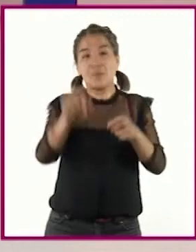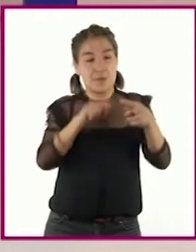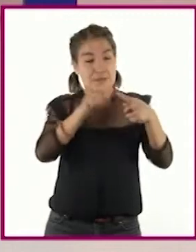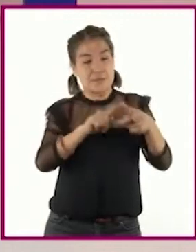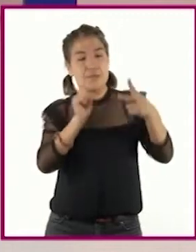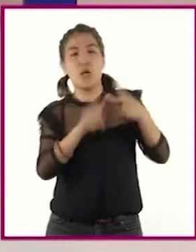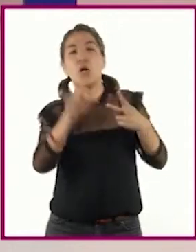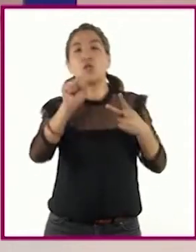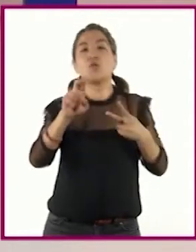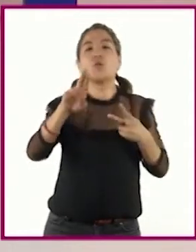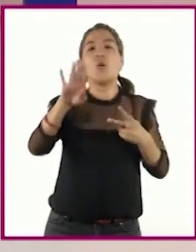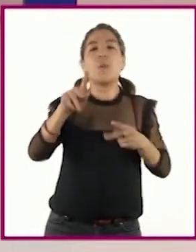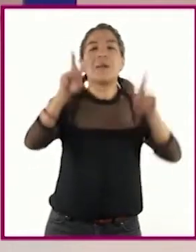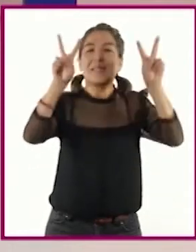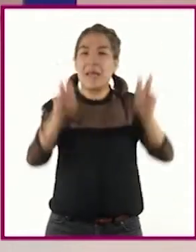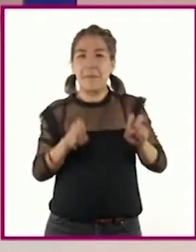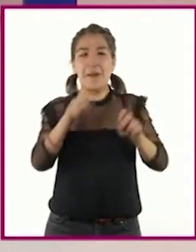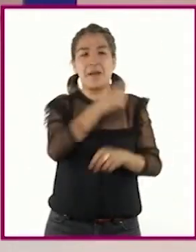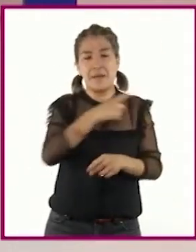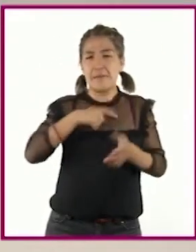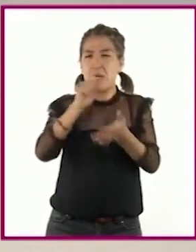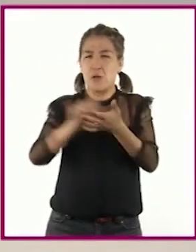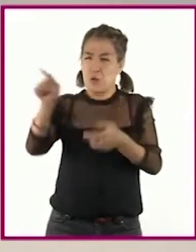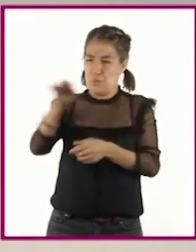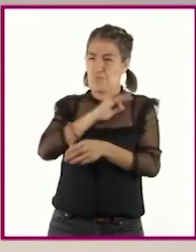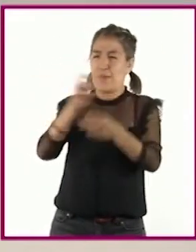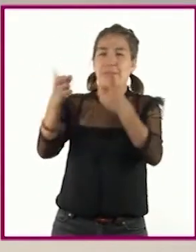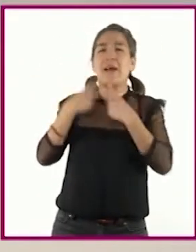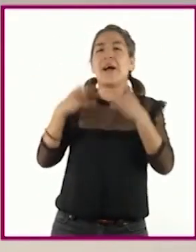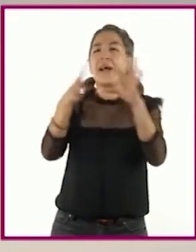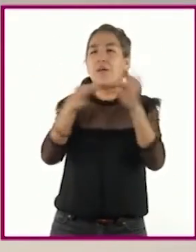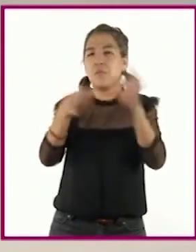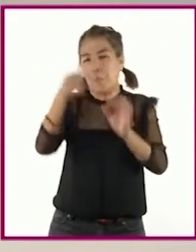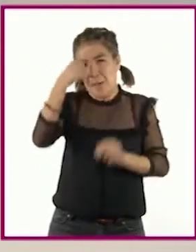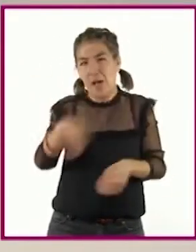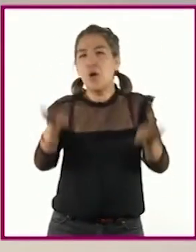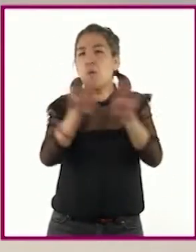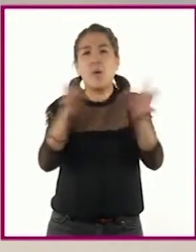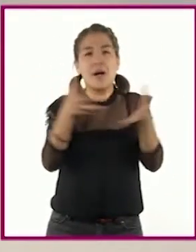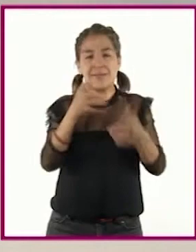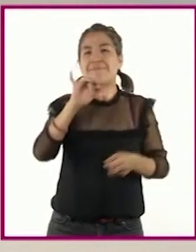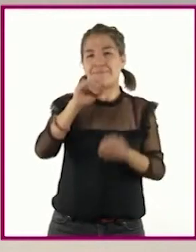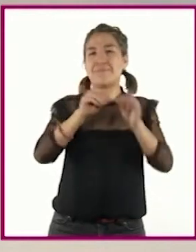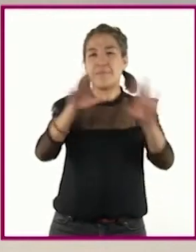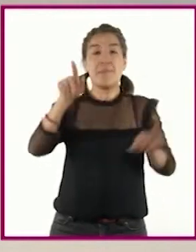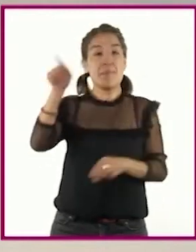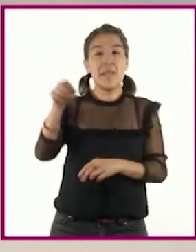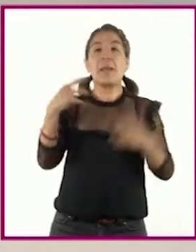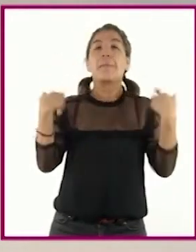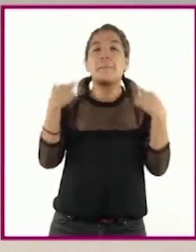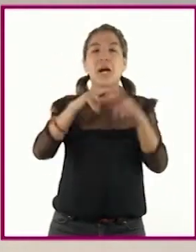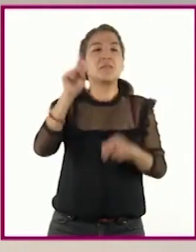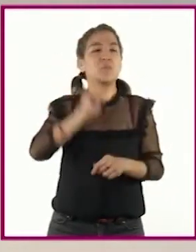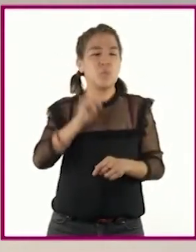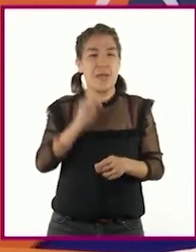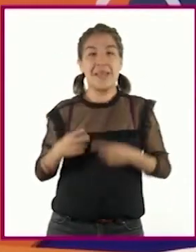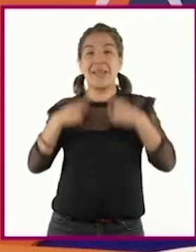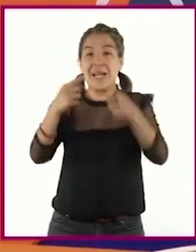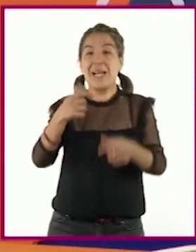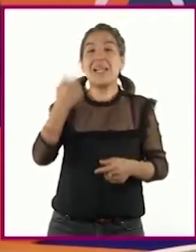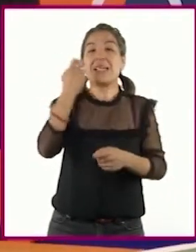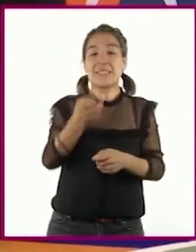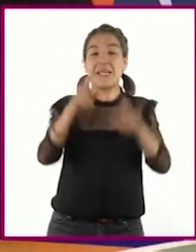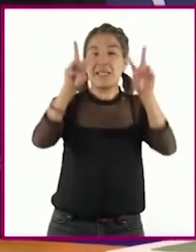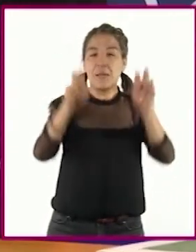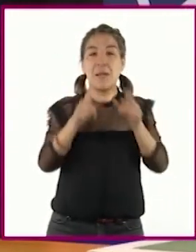de cómo se tiene que hacer esto? Claro, su profesora le asignó el tema Las lenguas indígenas